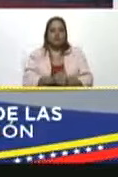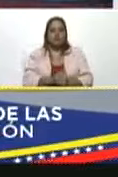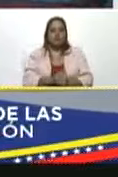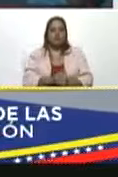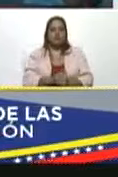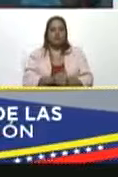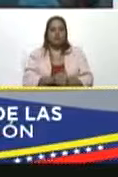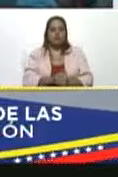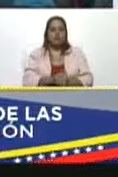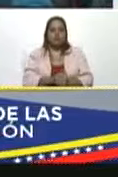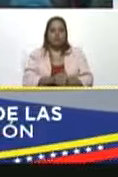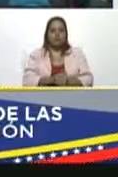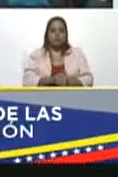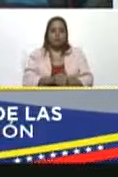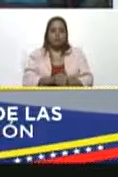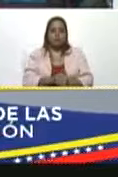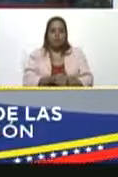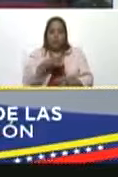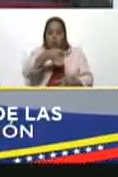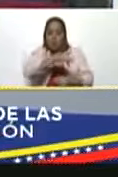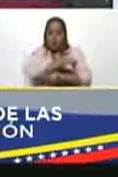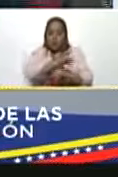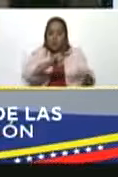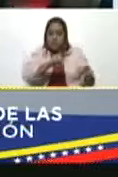Y cuando salimos de Cocorote,